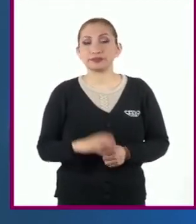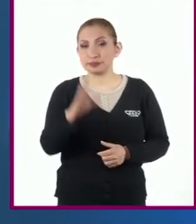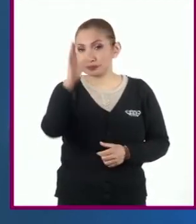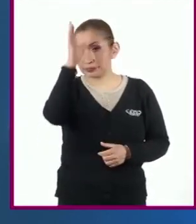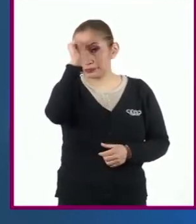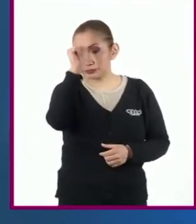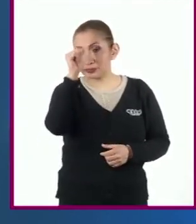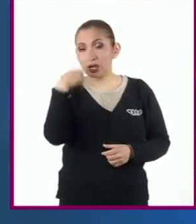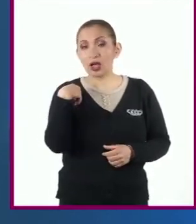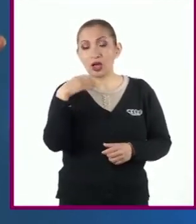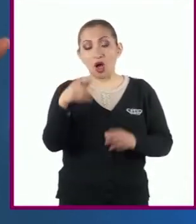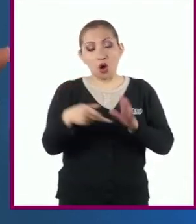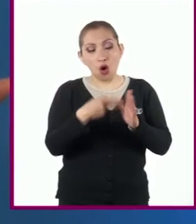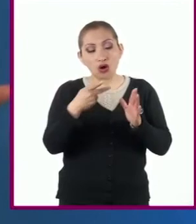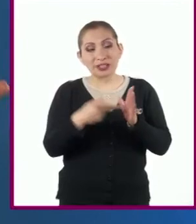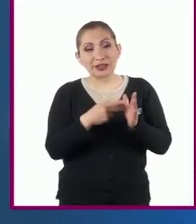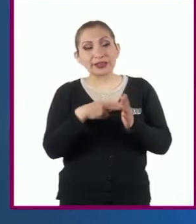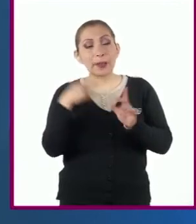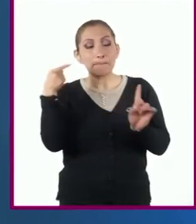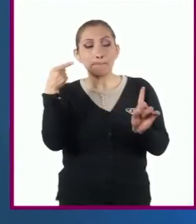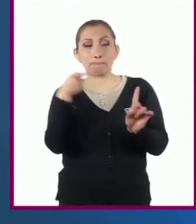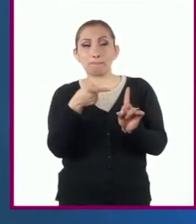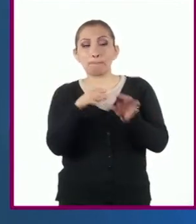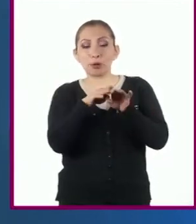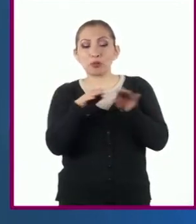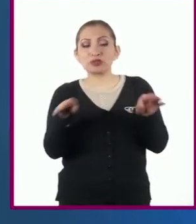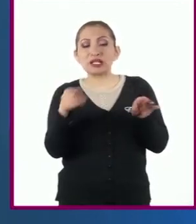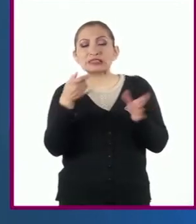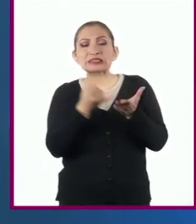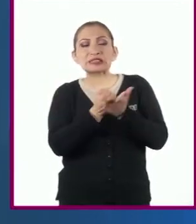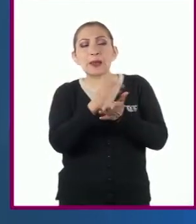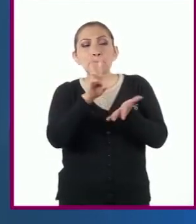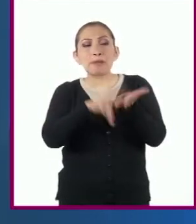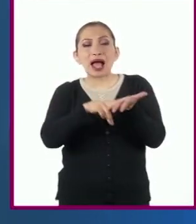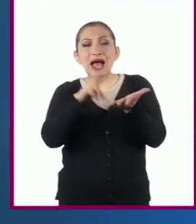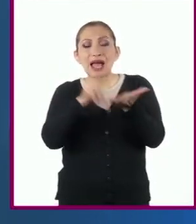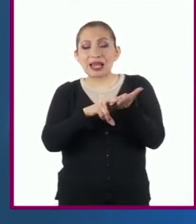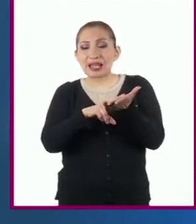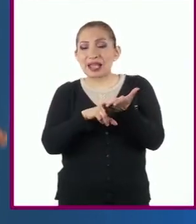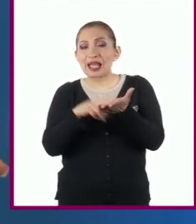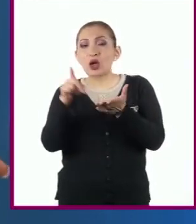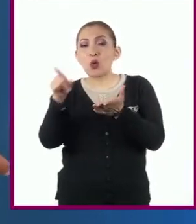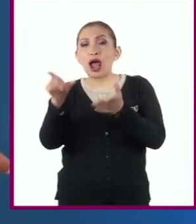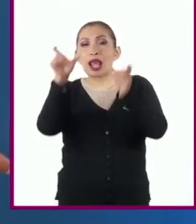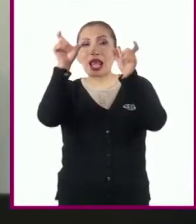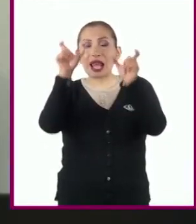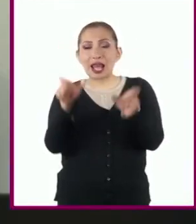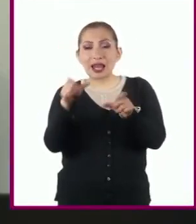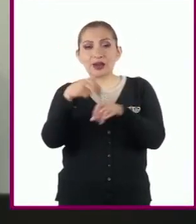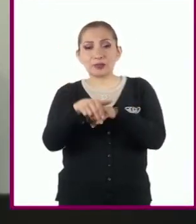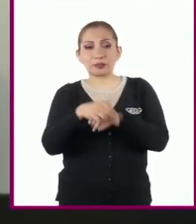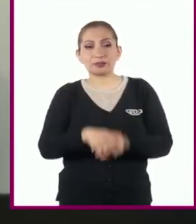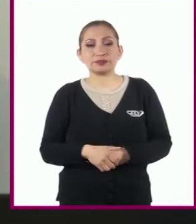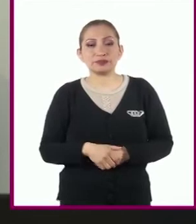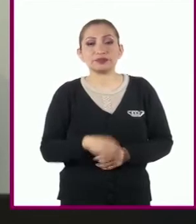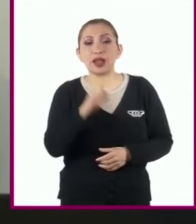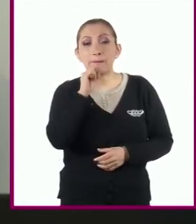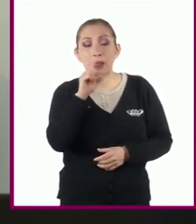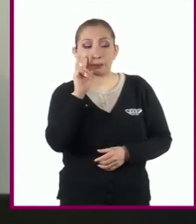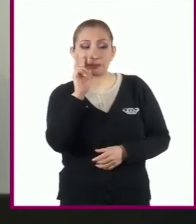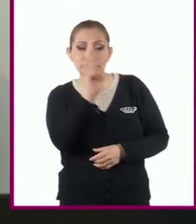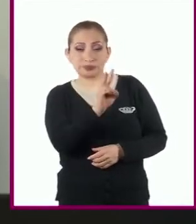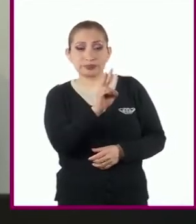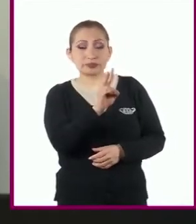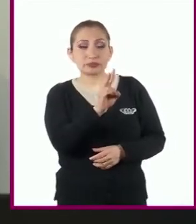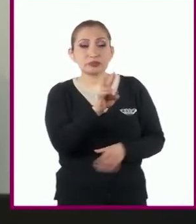Recordemos que la constante de proporcionalidad determina el valor de la magnitud correspondiente. También